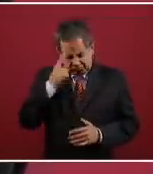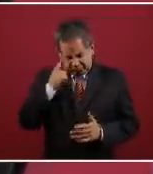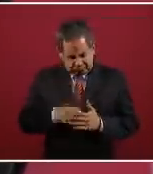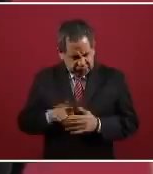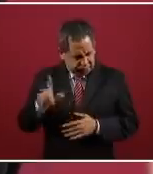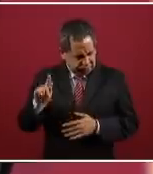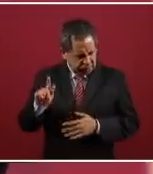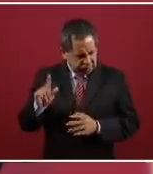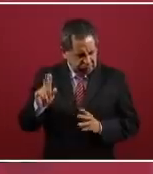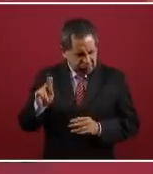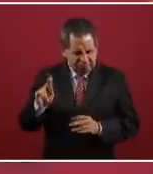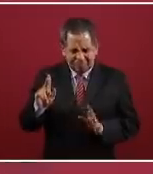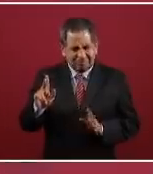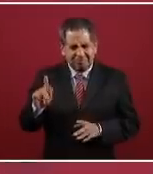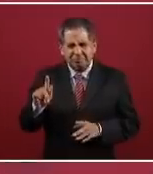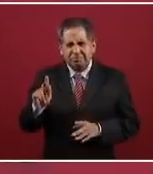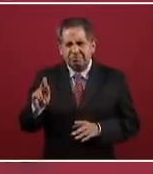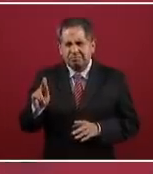70-80